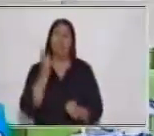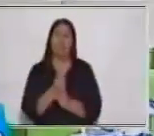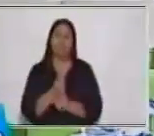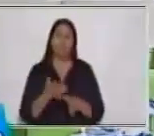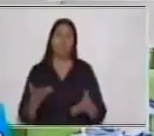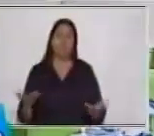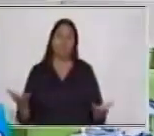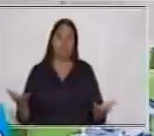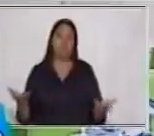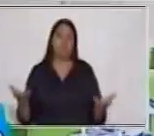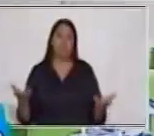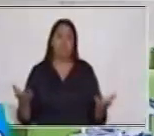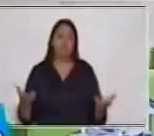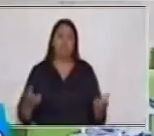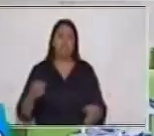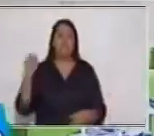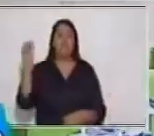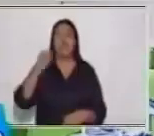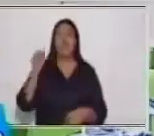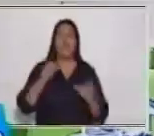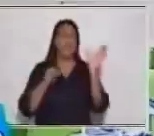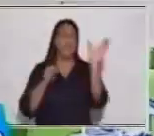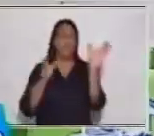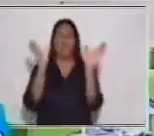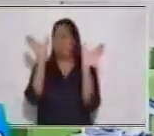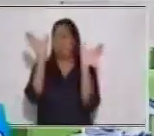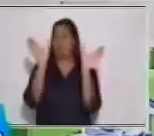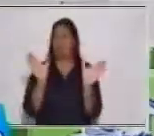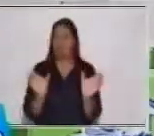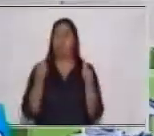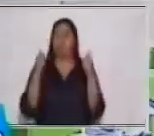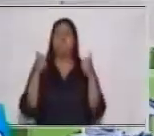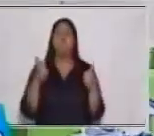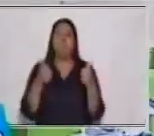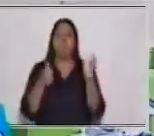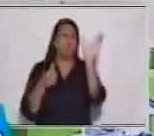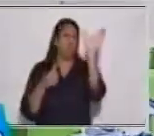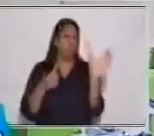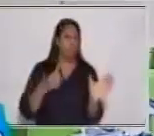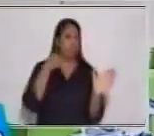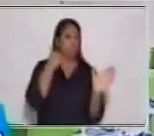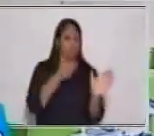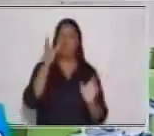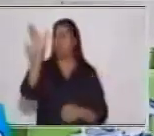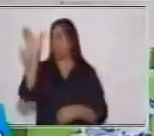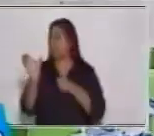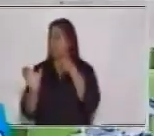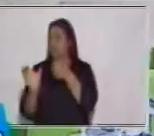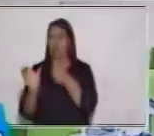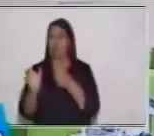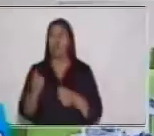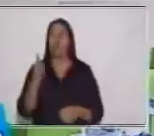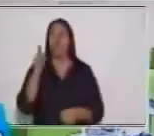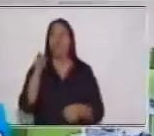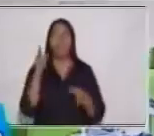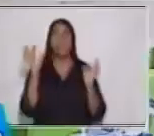hace la referencia que la operación está bien hecha. De esa manera es como tú puedes venir